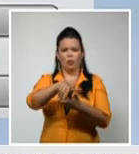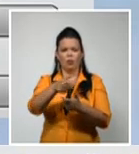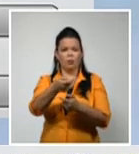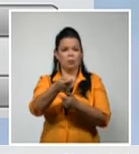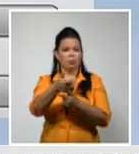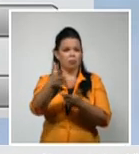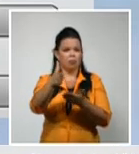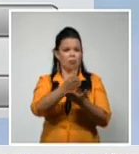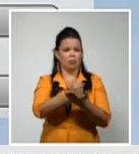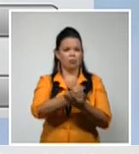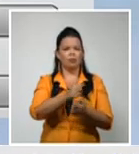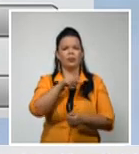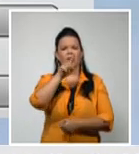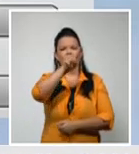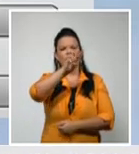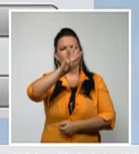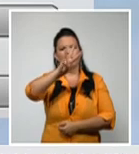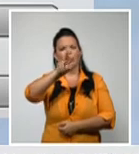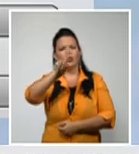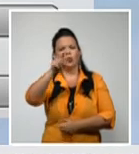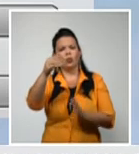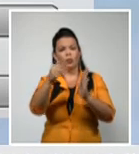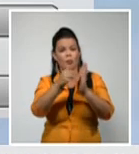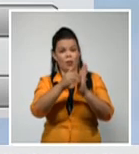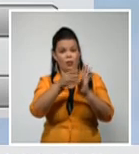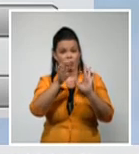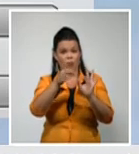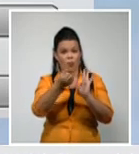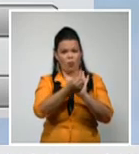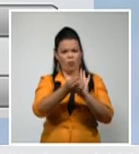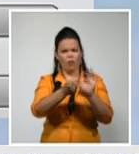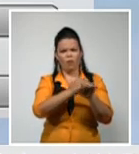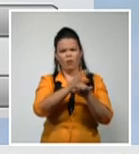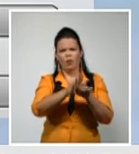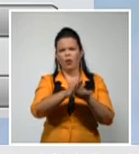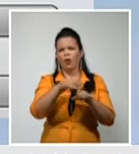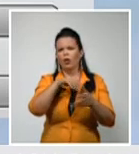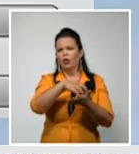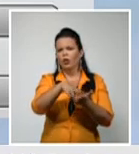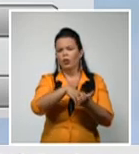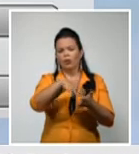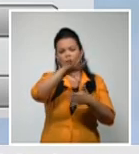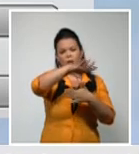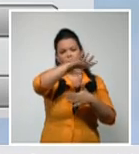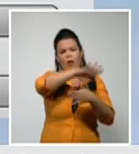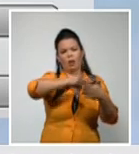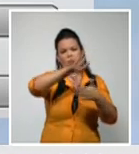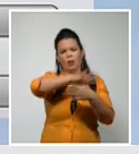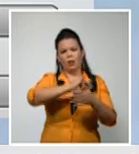131.000 prácticamente se diagnosticaron en la región de las Américas, aporta el